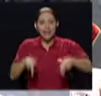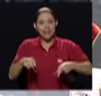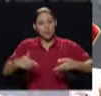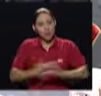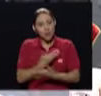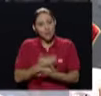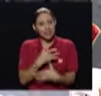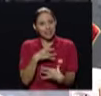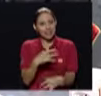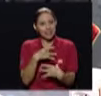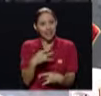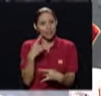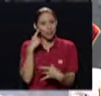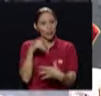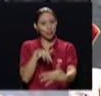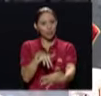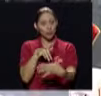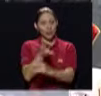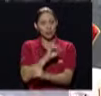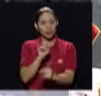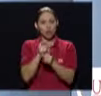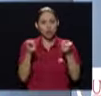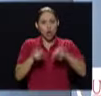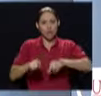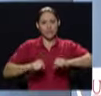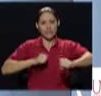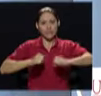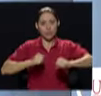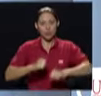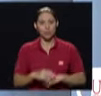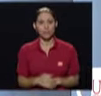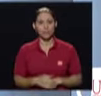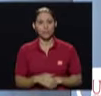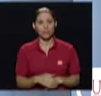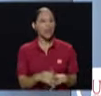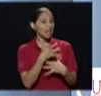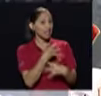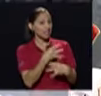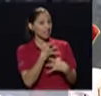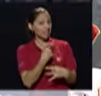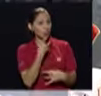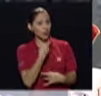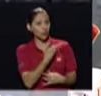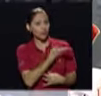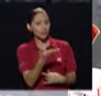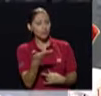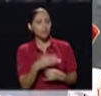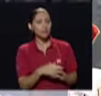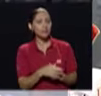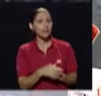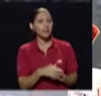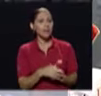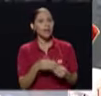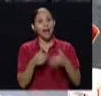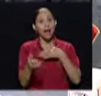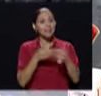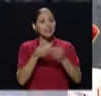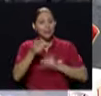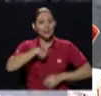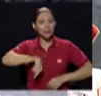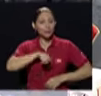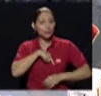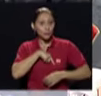interesando por estudiar un poco el fenómeno sísmico. Interesante lo que mencionaban ustedes de que, a pesar